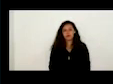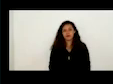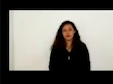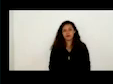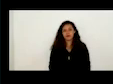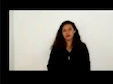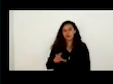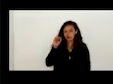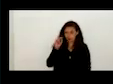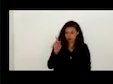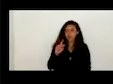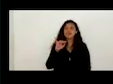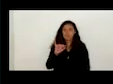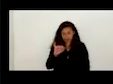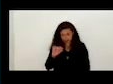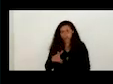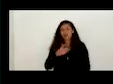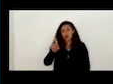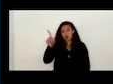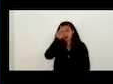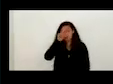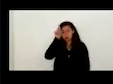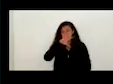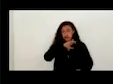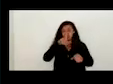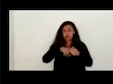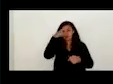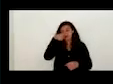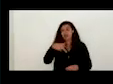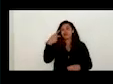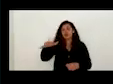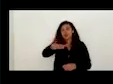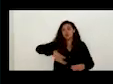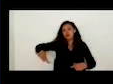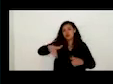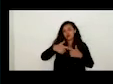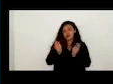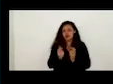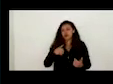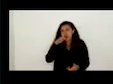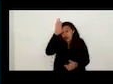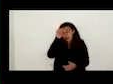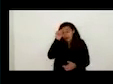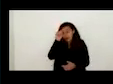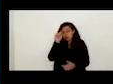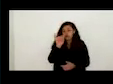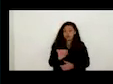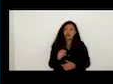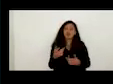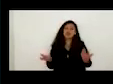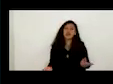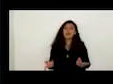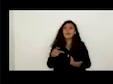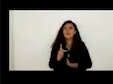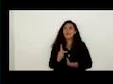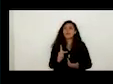Ok, sí, si es una recomendación específica por el tipo de población que tienen, estoy de acuerdo, pero incluso